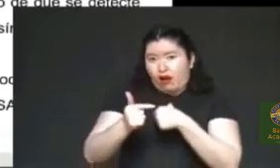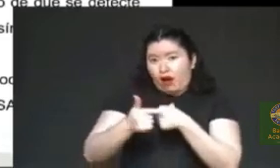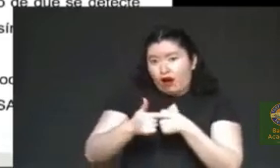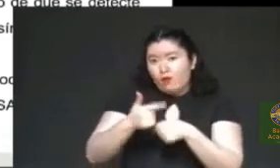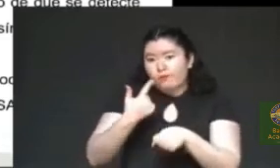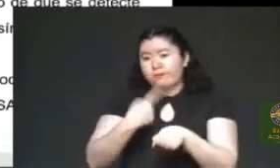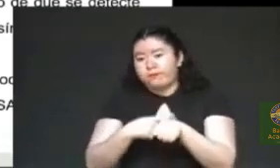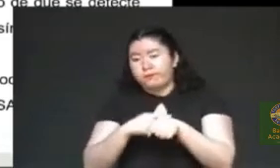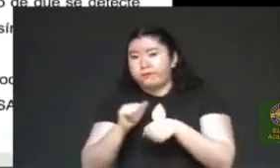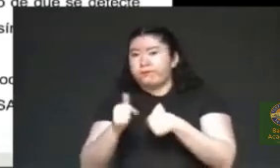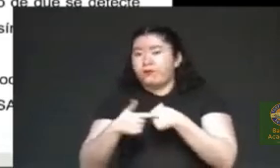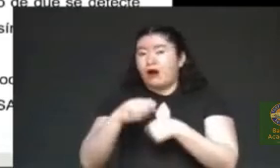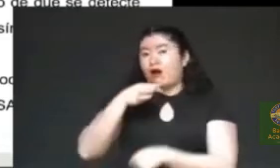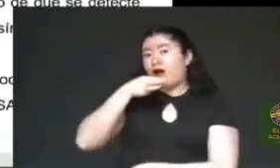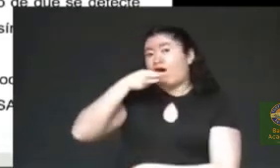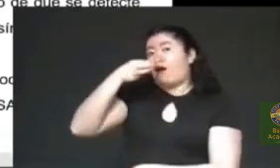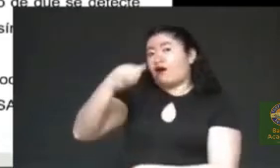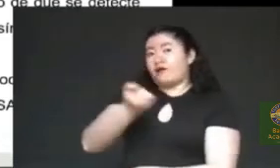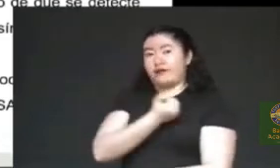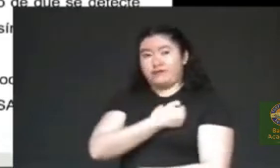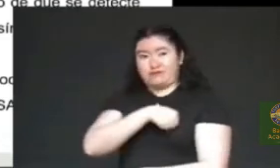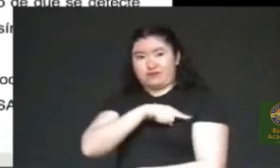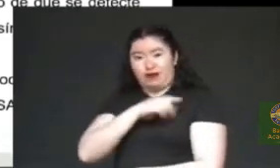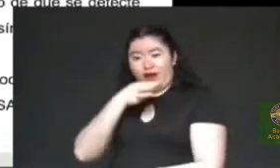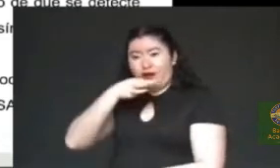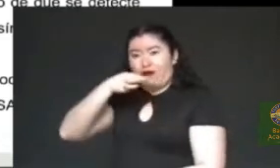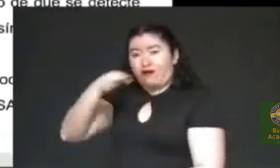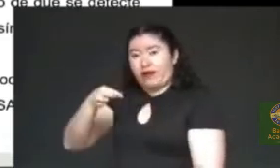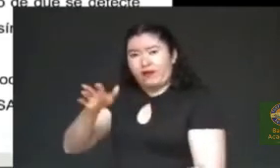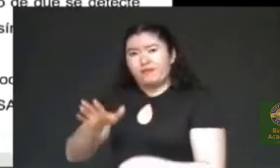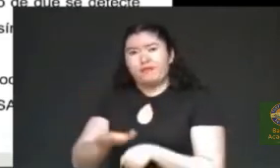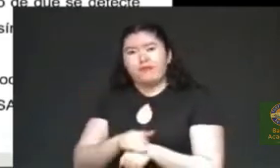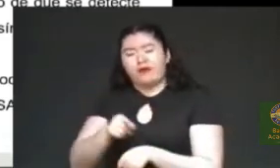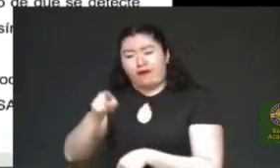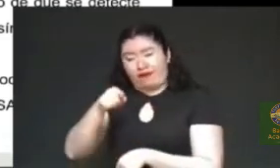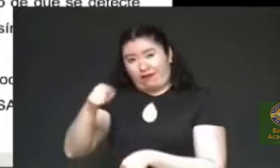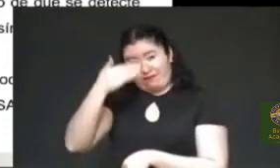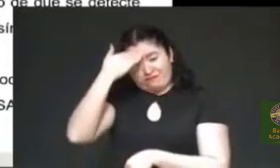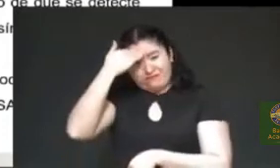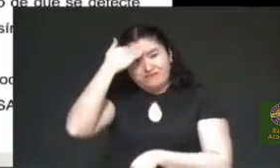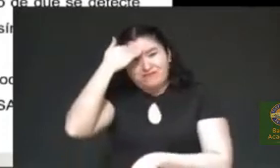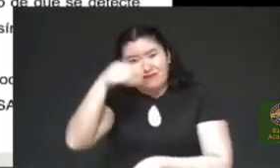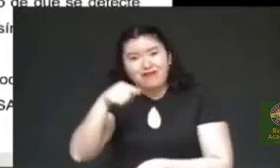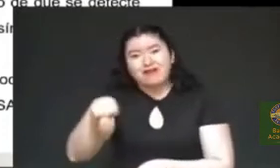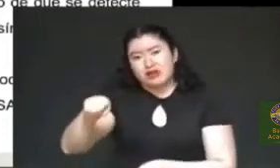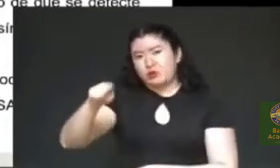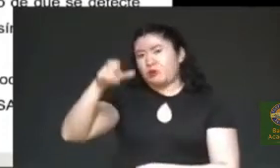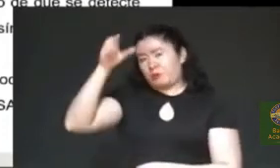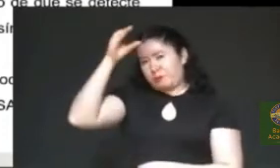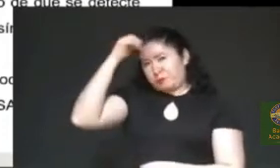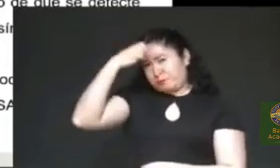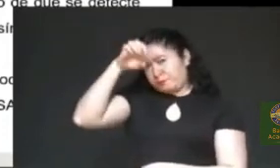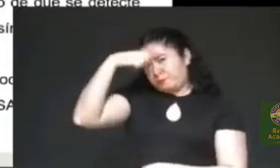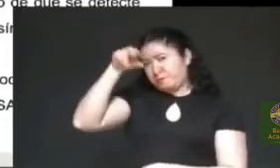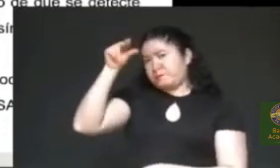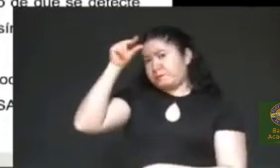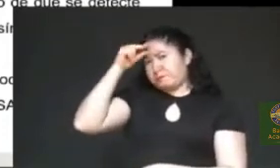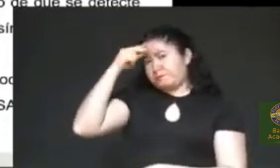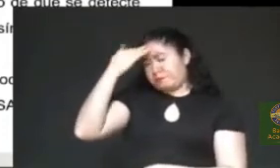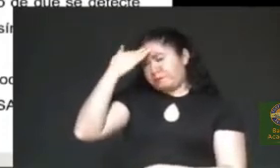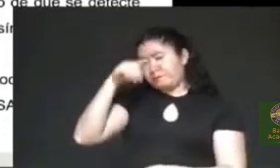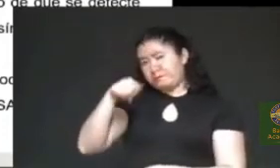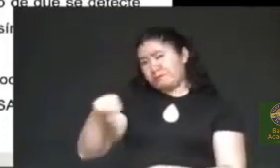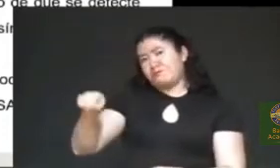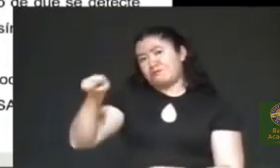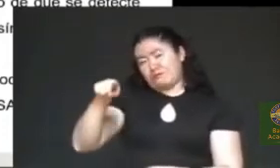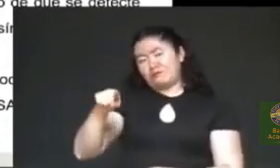autoridades sanitarias, porque quienes tienen mayor conocimiento para la contención de estos temas epidemiológicos, sin